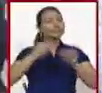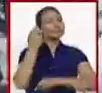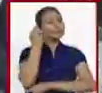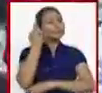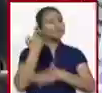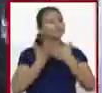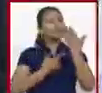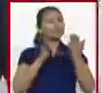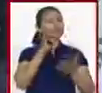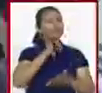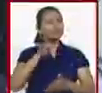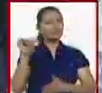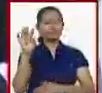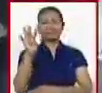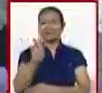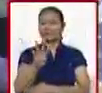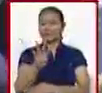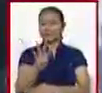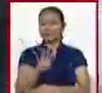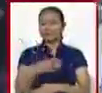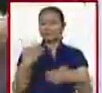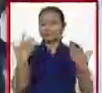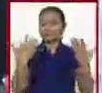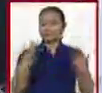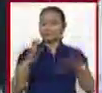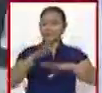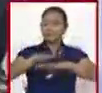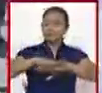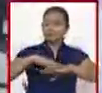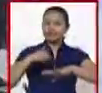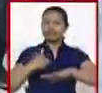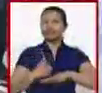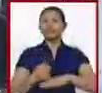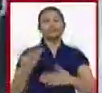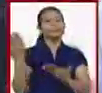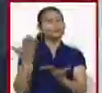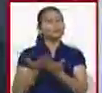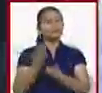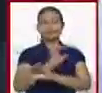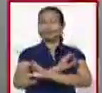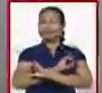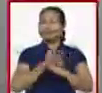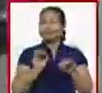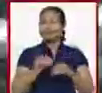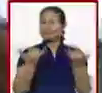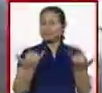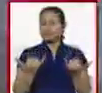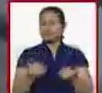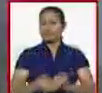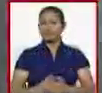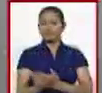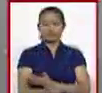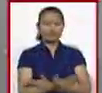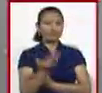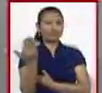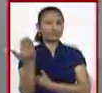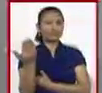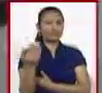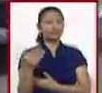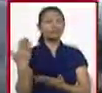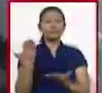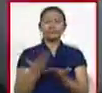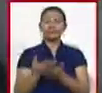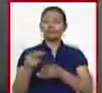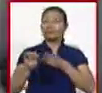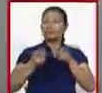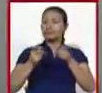yo la situación, porque ayer a las 4 de la tarde los convocamos a ellos, no vinieron. Hoy día, esta mañana, en primer vuelo, ha arribado